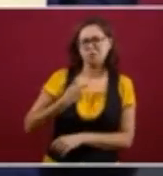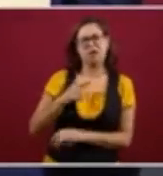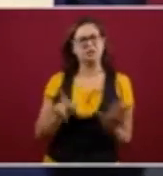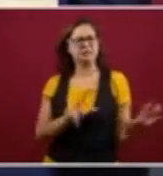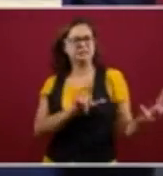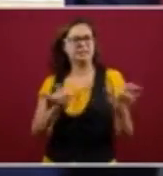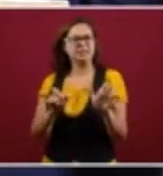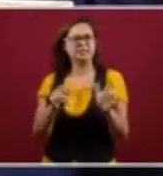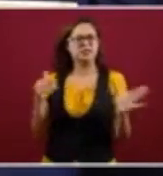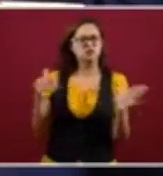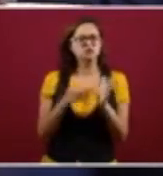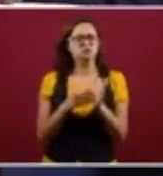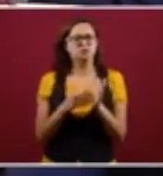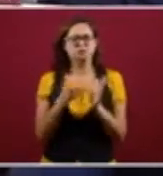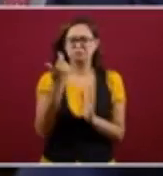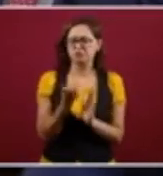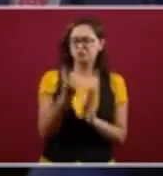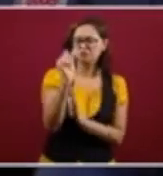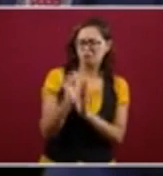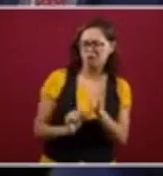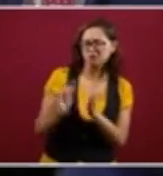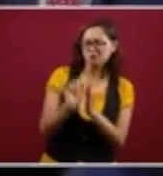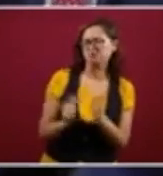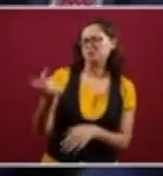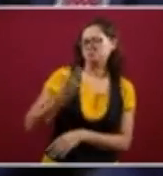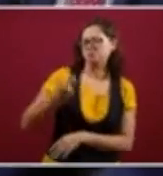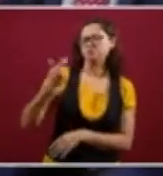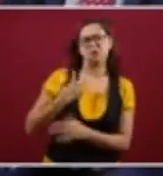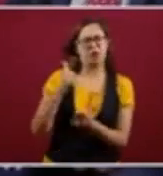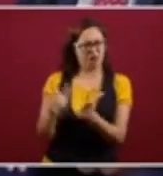pesos mensuales, pero desde luego